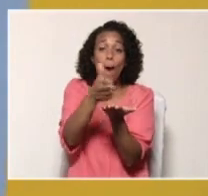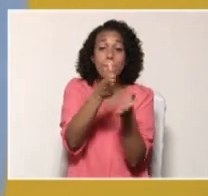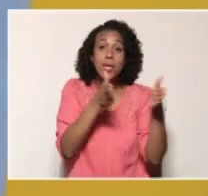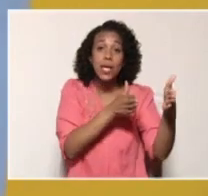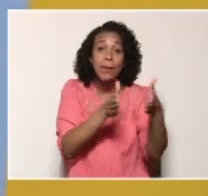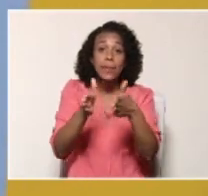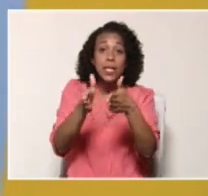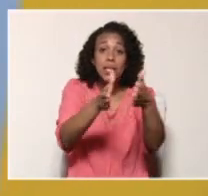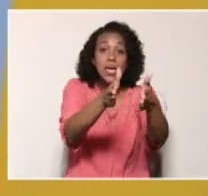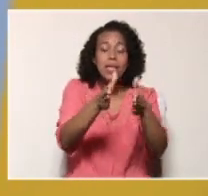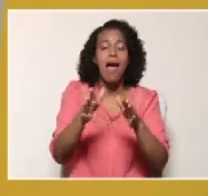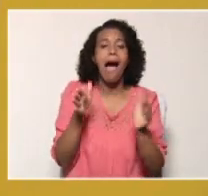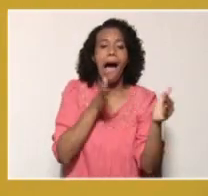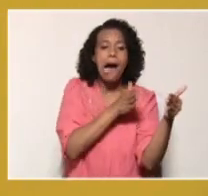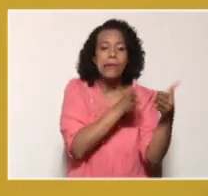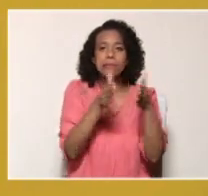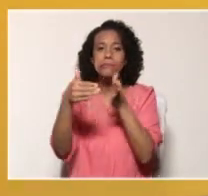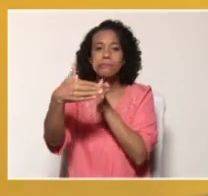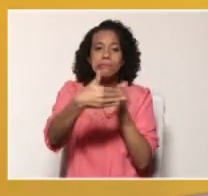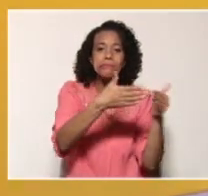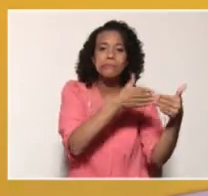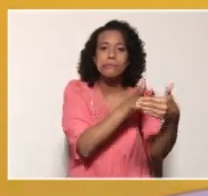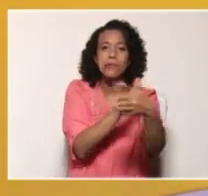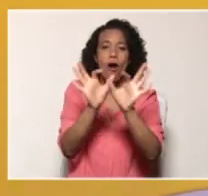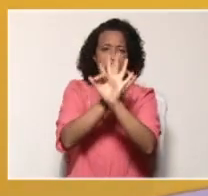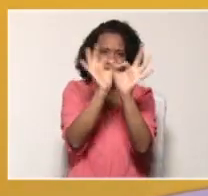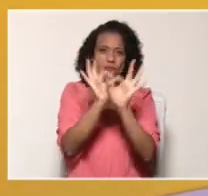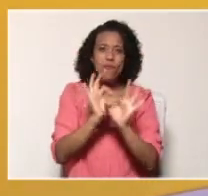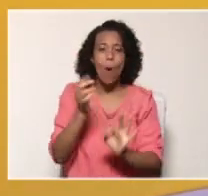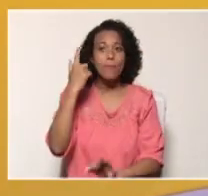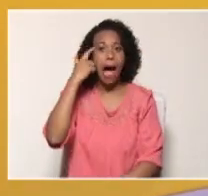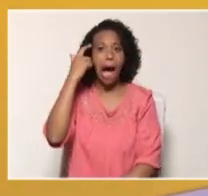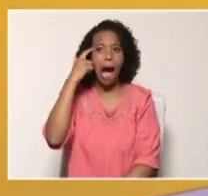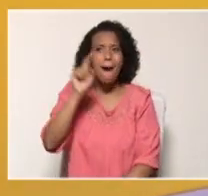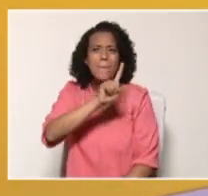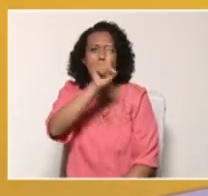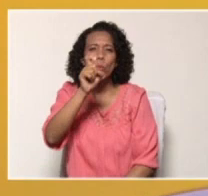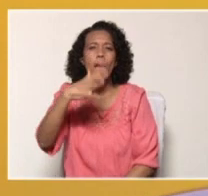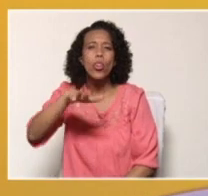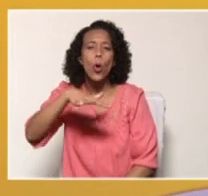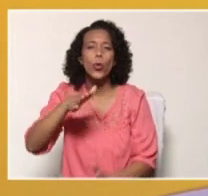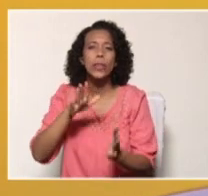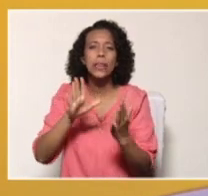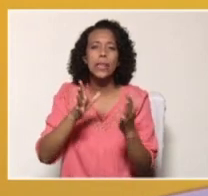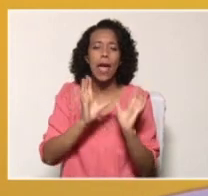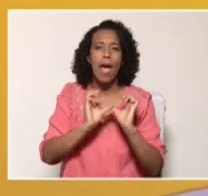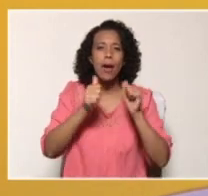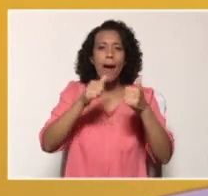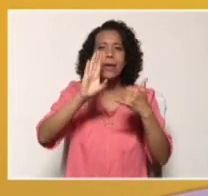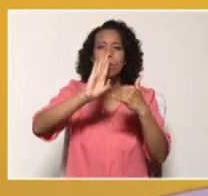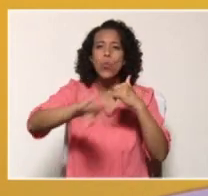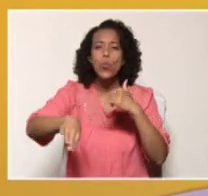un laberinto. Esta es una forma de hacer un acertijo visual. Comencemos con el dedo.